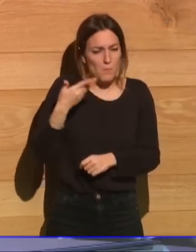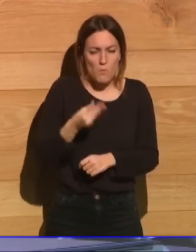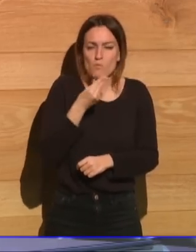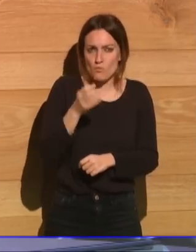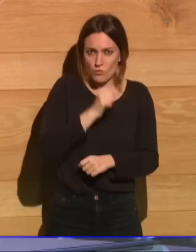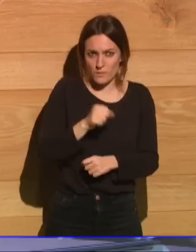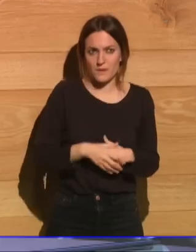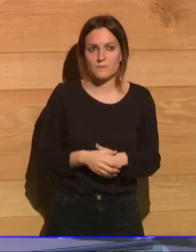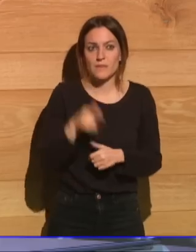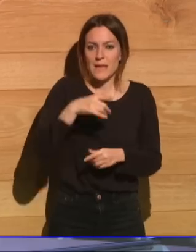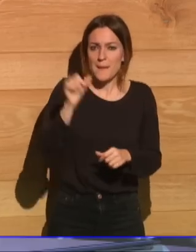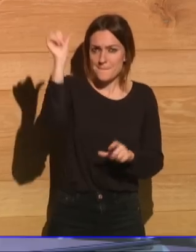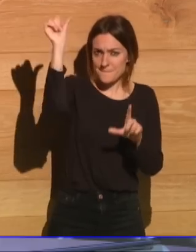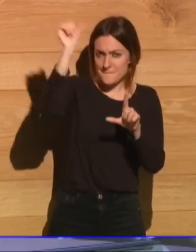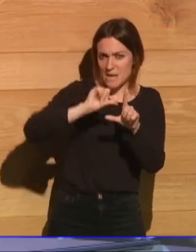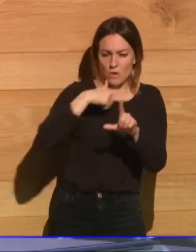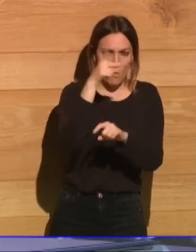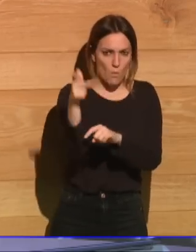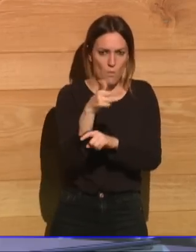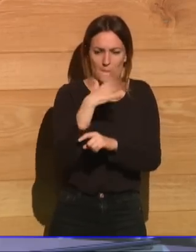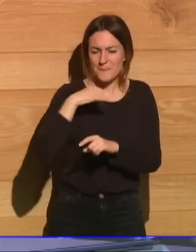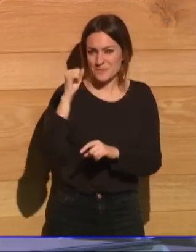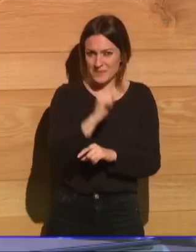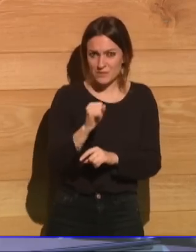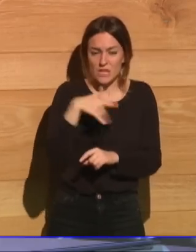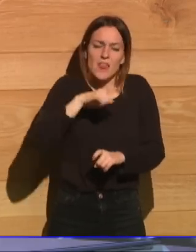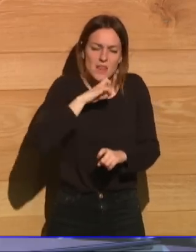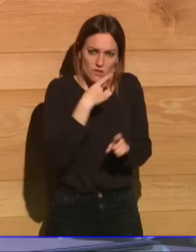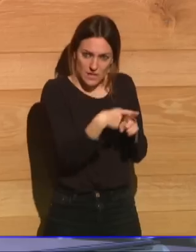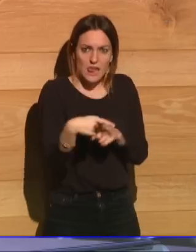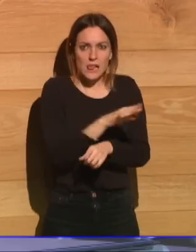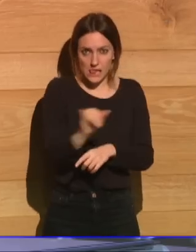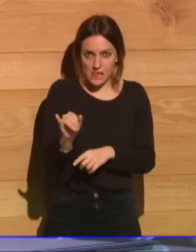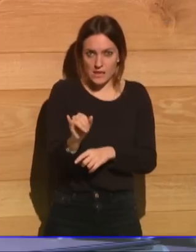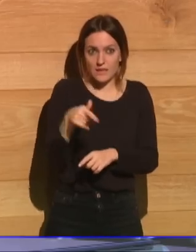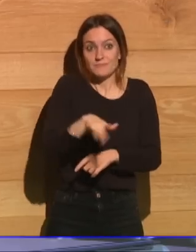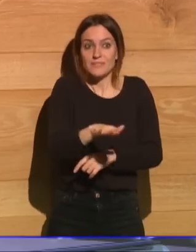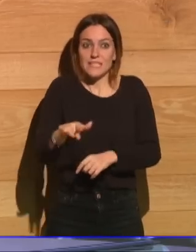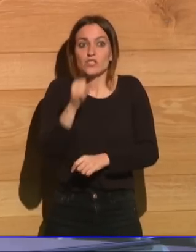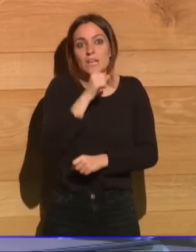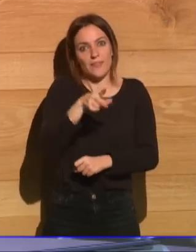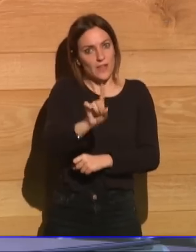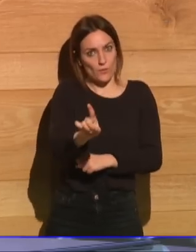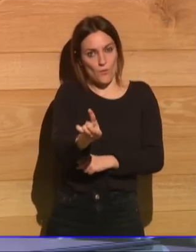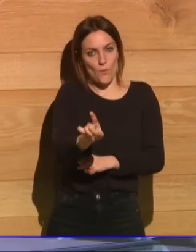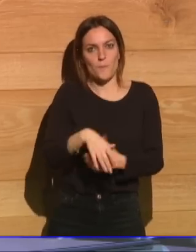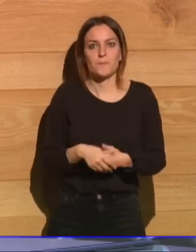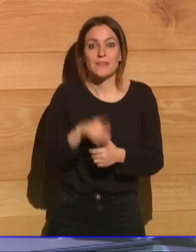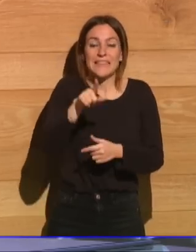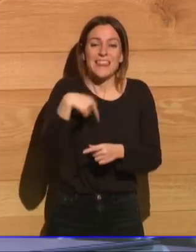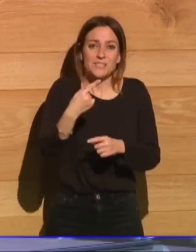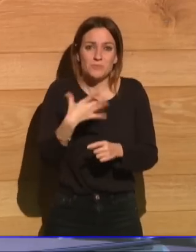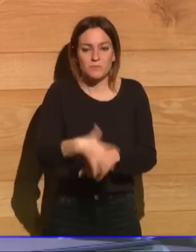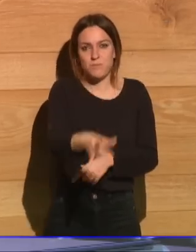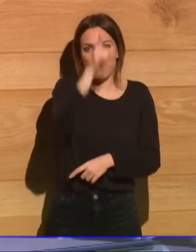está maravillosamente bien rodada, está llena de dificultades, los niños no cantan. Él dijo después que se había